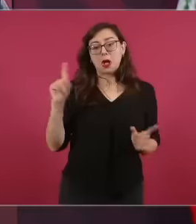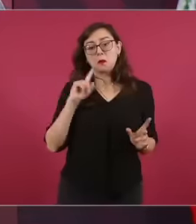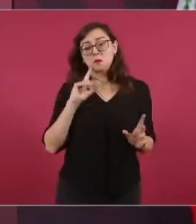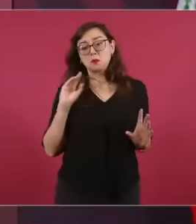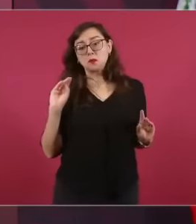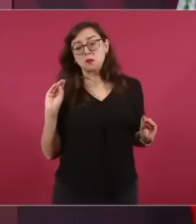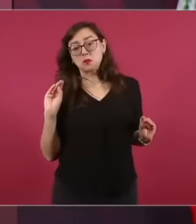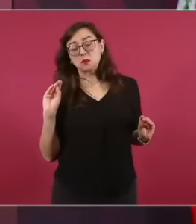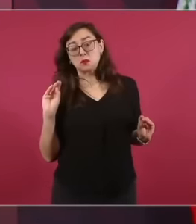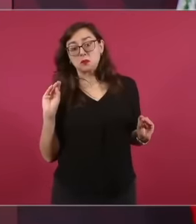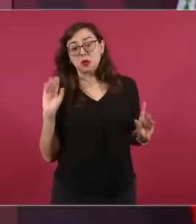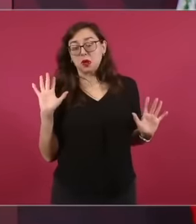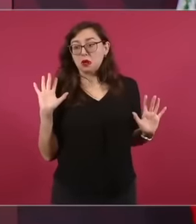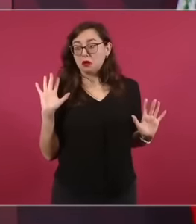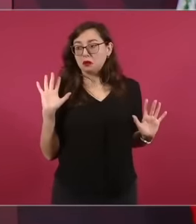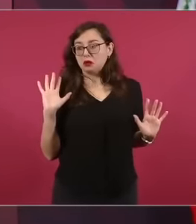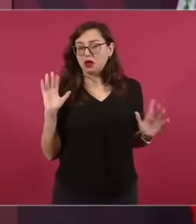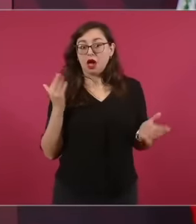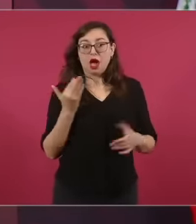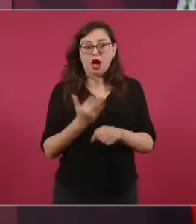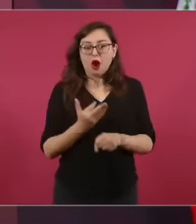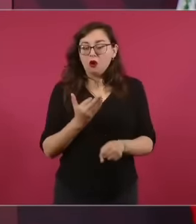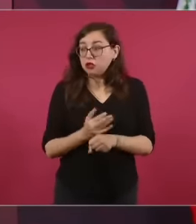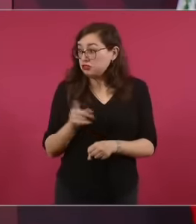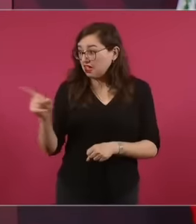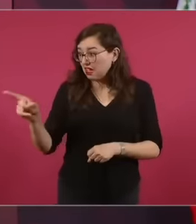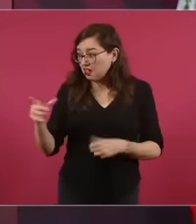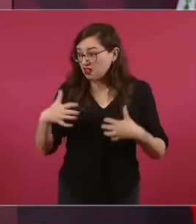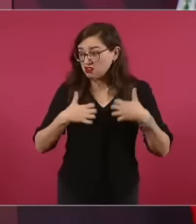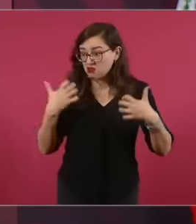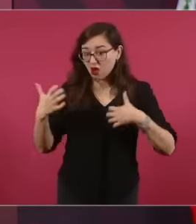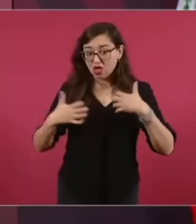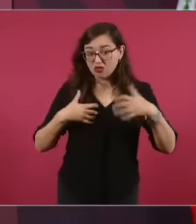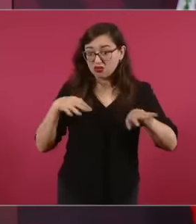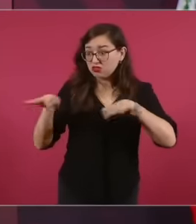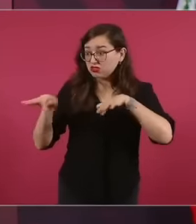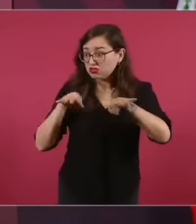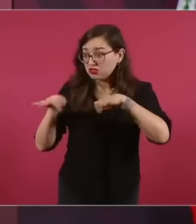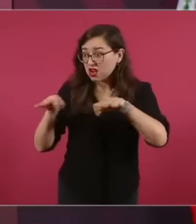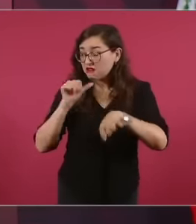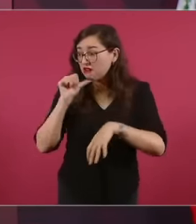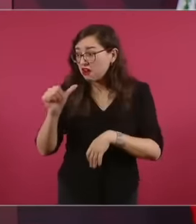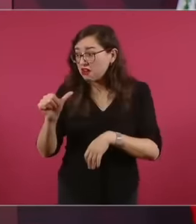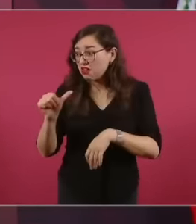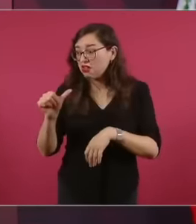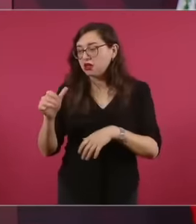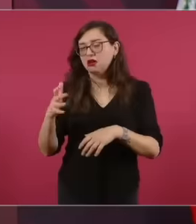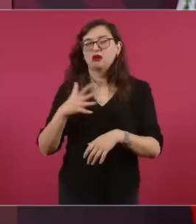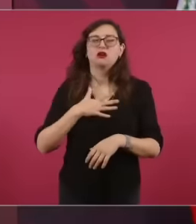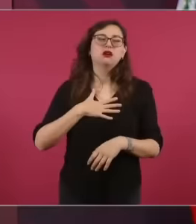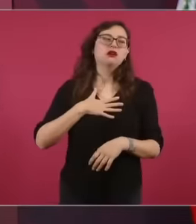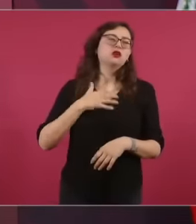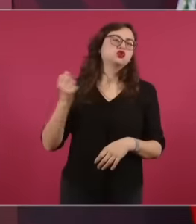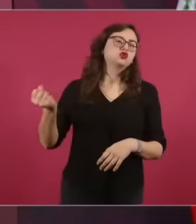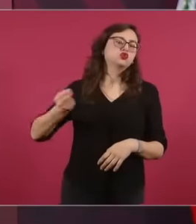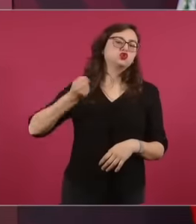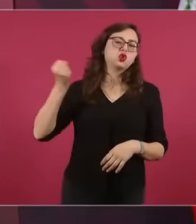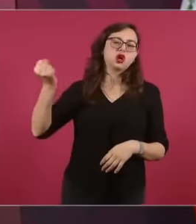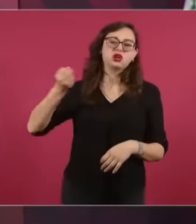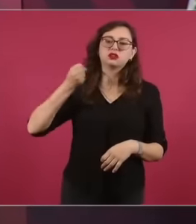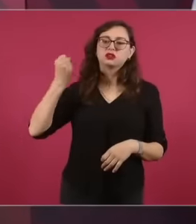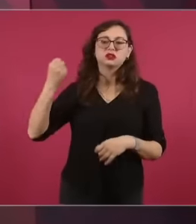cuando menos nos va a dar la tranquilidad, una corte que está en huelga, de que no